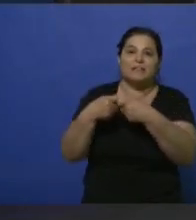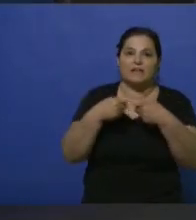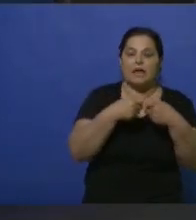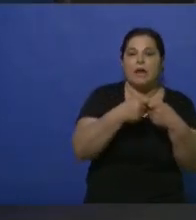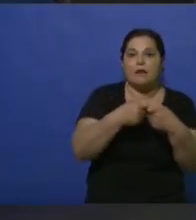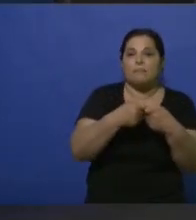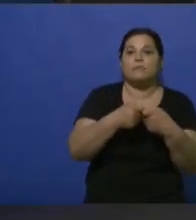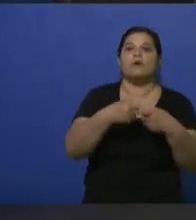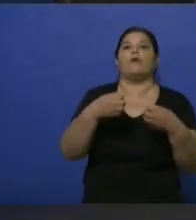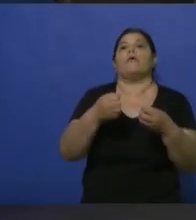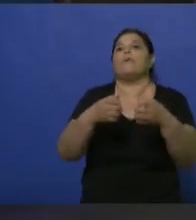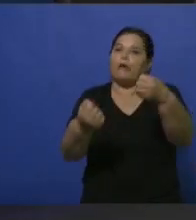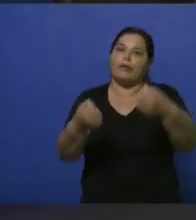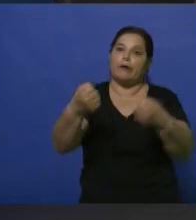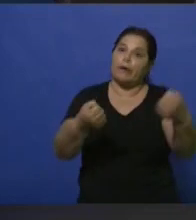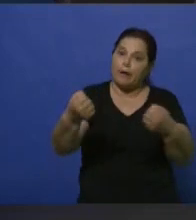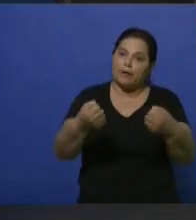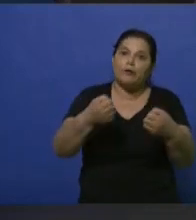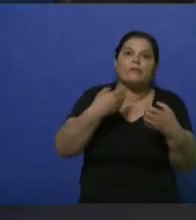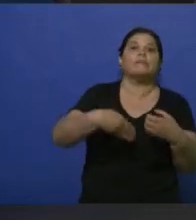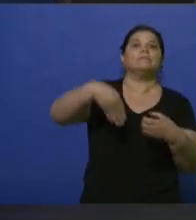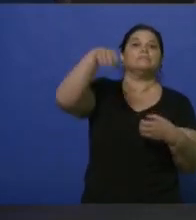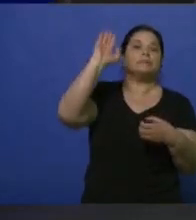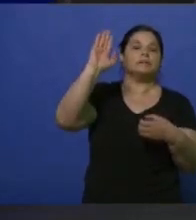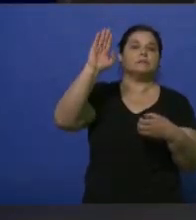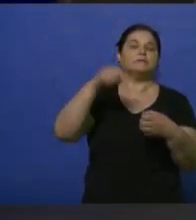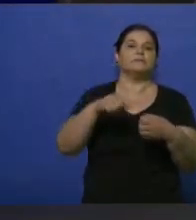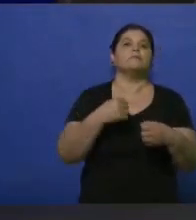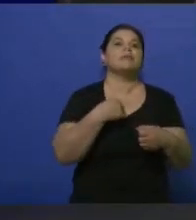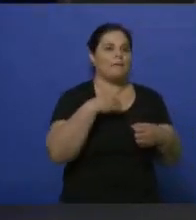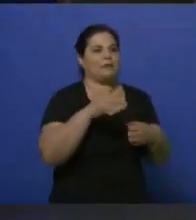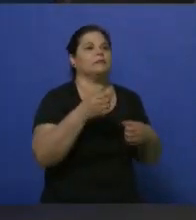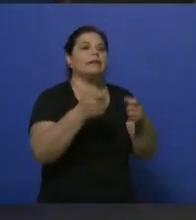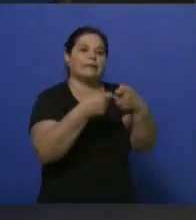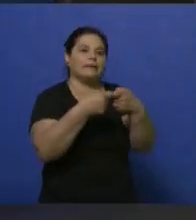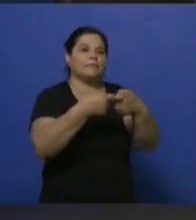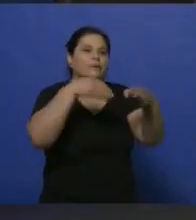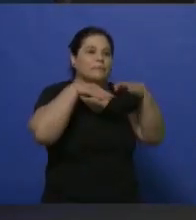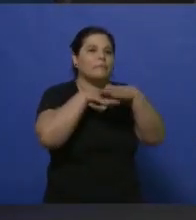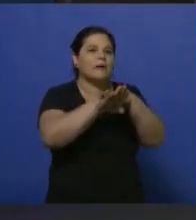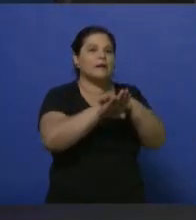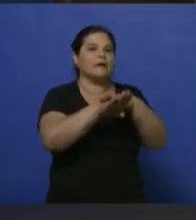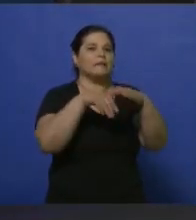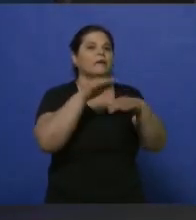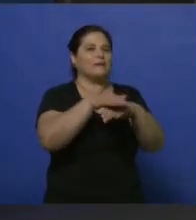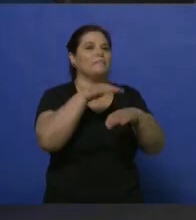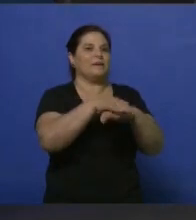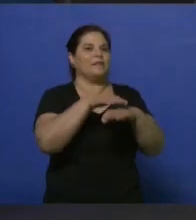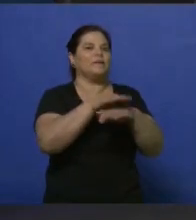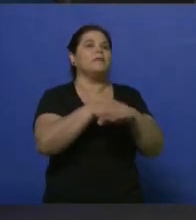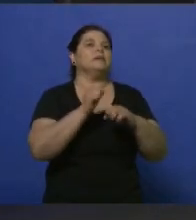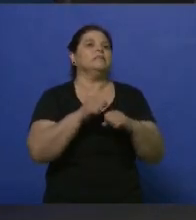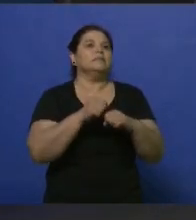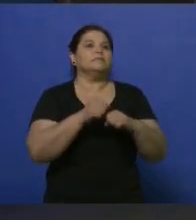con el mejor arreglo en lo que va del año. Obviamente, a sus patrones le está yendo muy bien. Además, el gremio bancario conoce claramente los balances de cada uno de los bancos